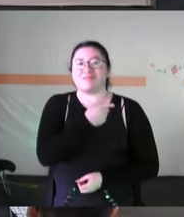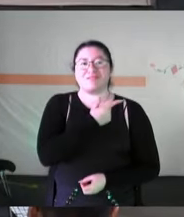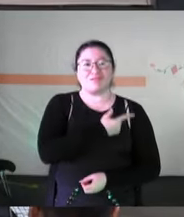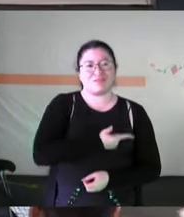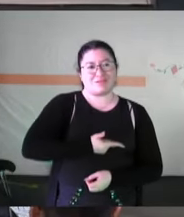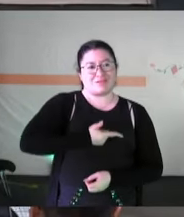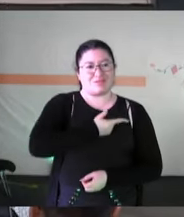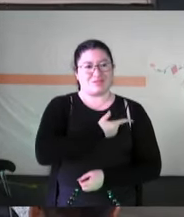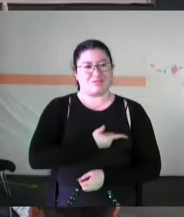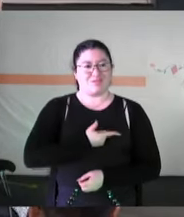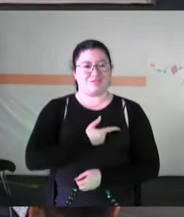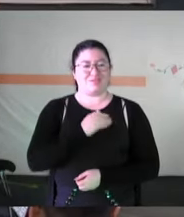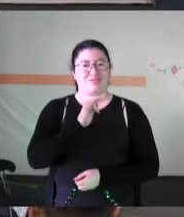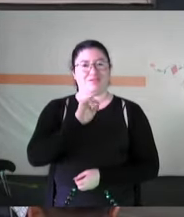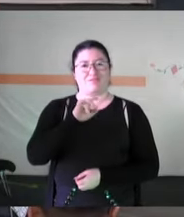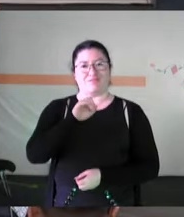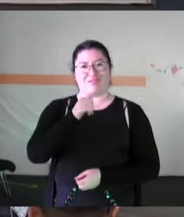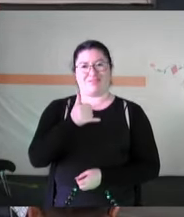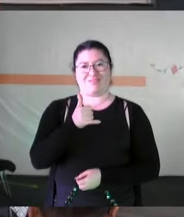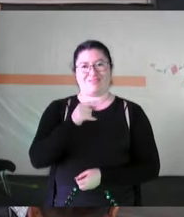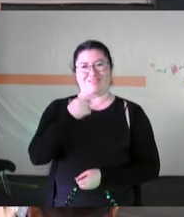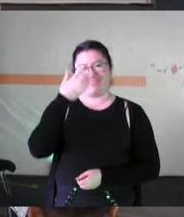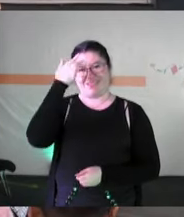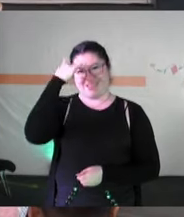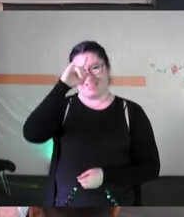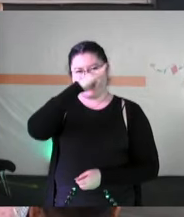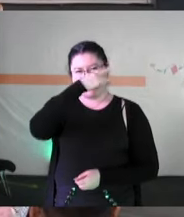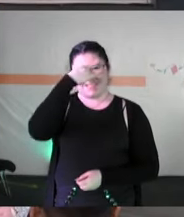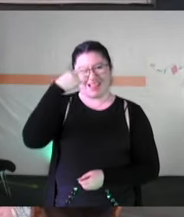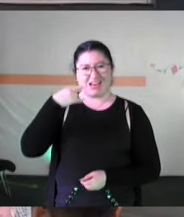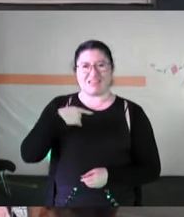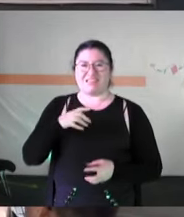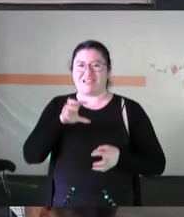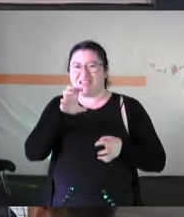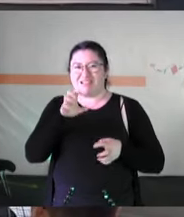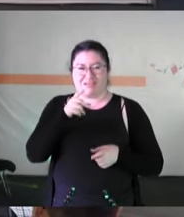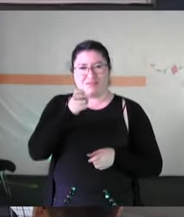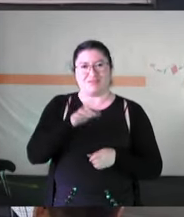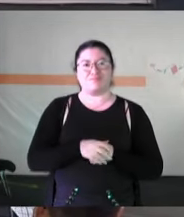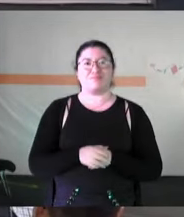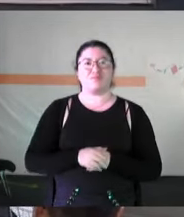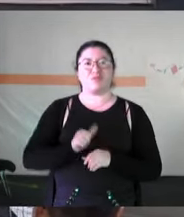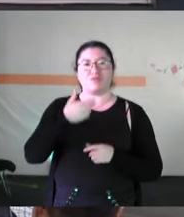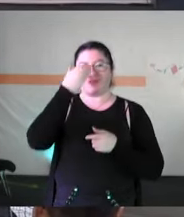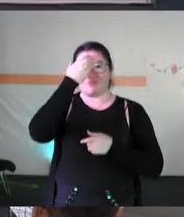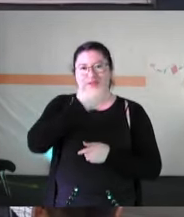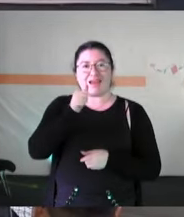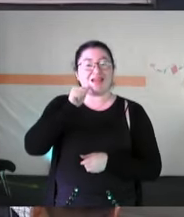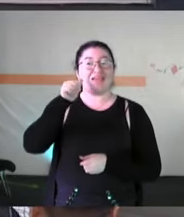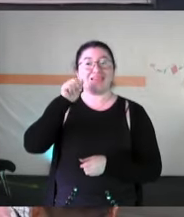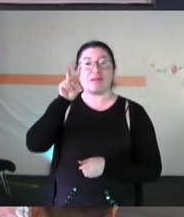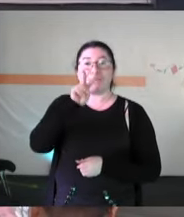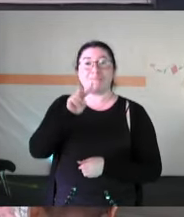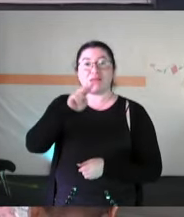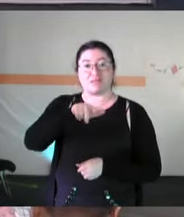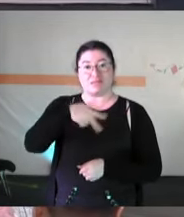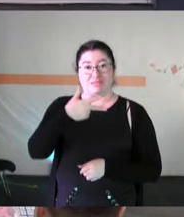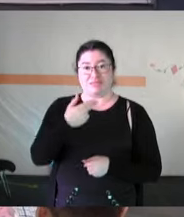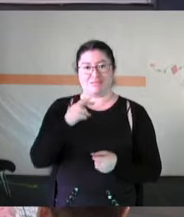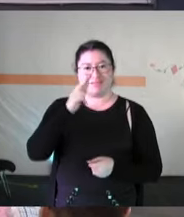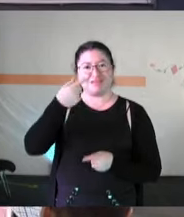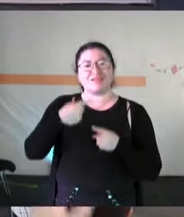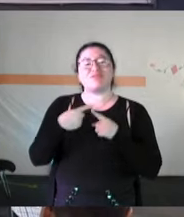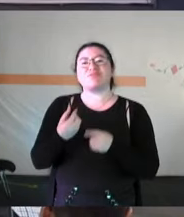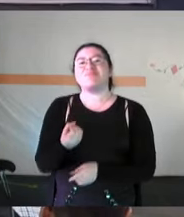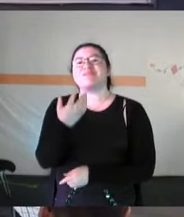Con manita. Freddy Krueger, pues, así el de las tripas. Bien poquitos. A ver, el Jason, que ayer fue viernes 13. ¿Más?